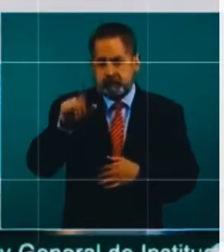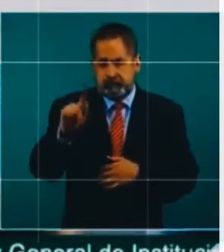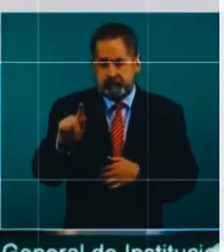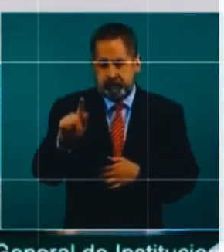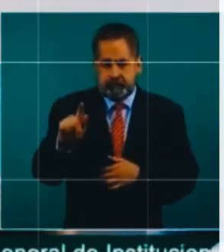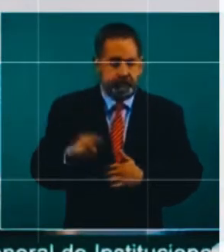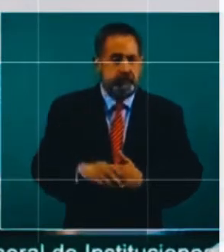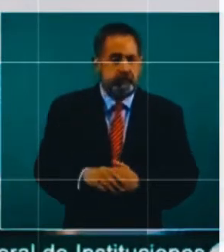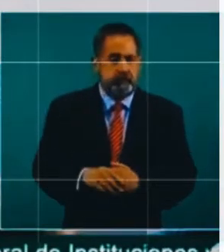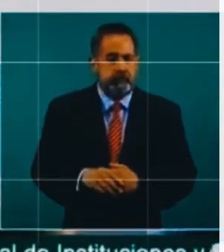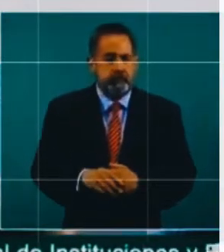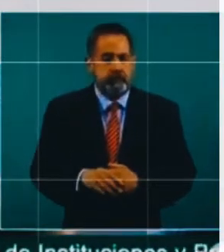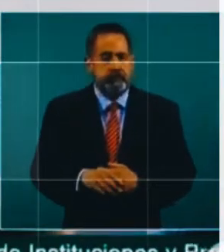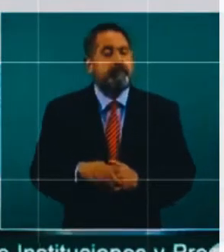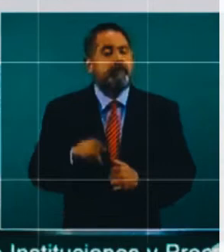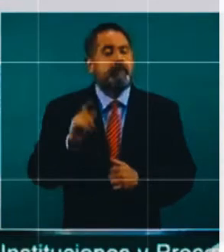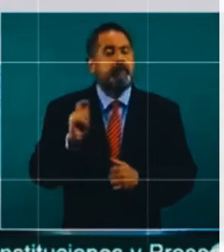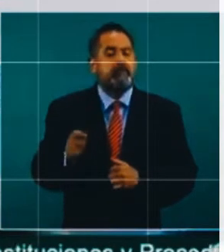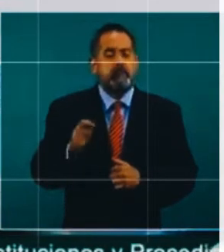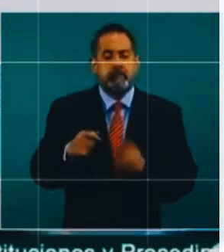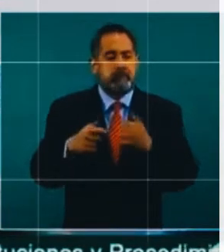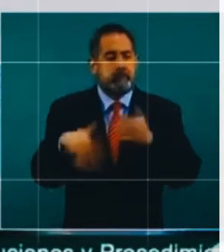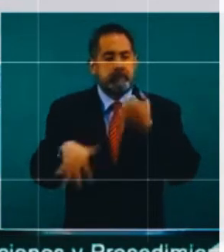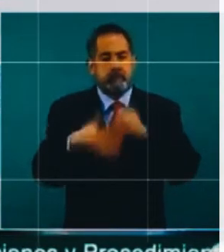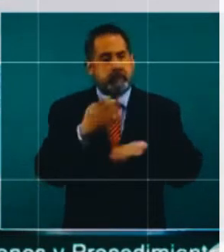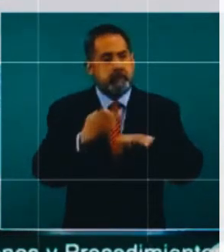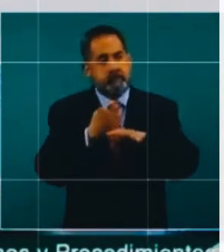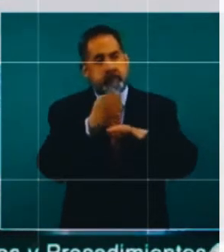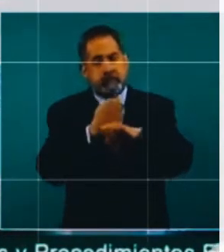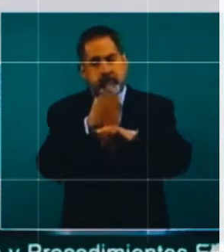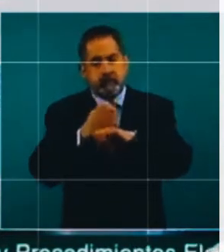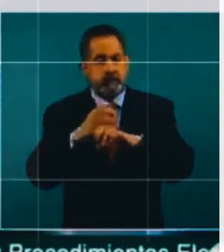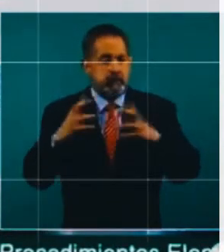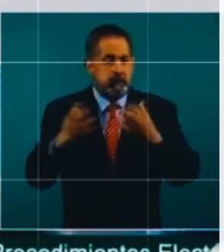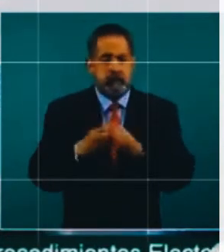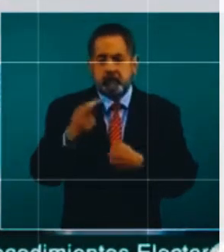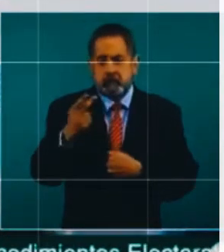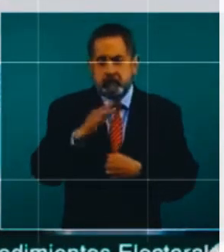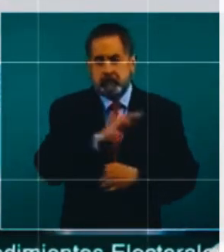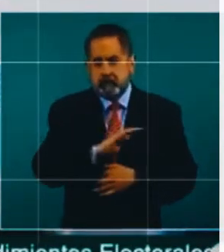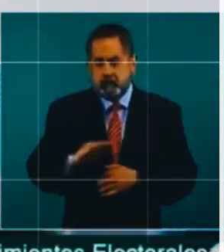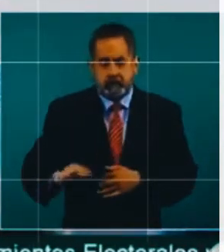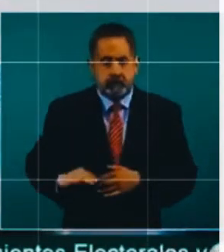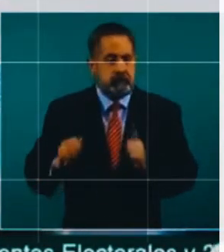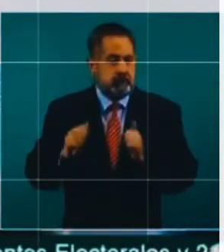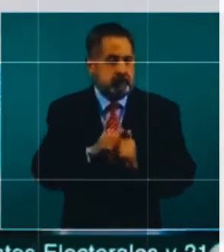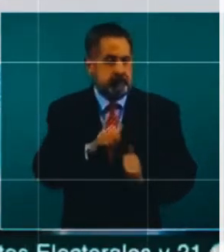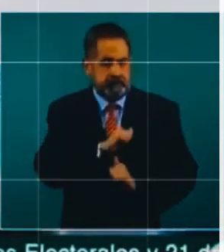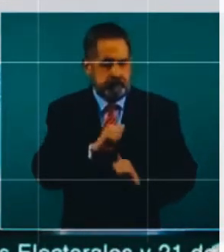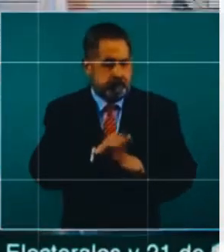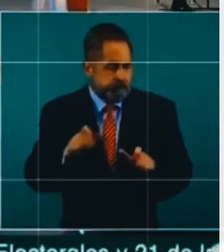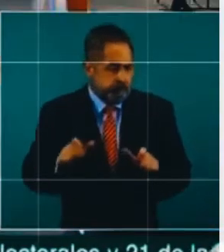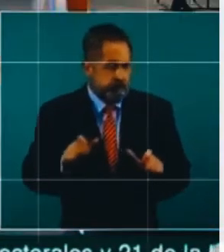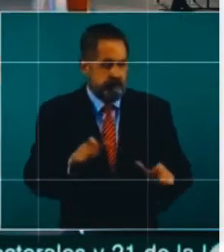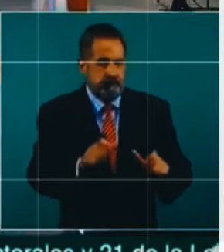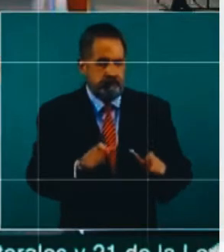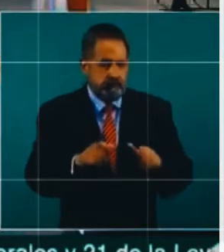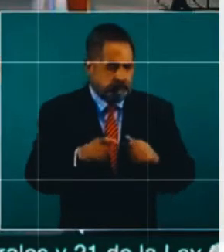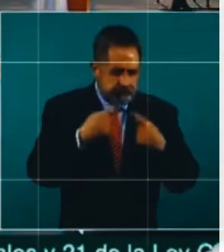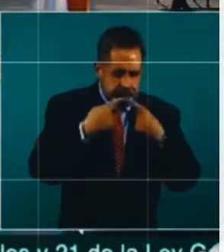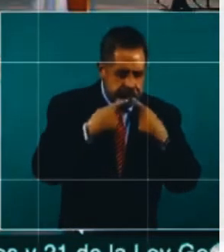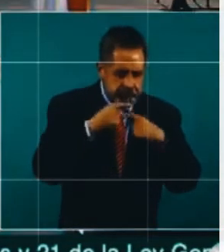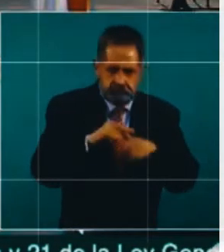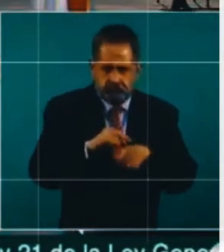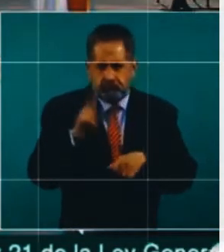1.288.170. A 15 entidades federativas, 25 municipios, las escoltas de seguridad